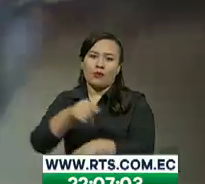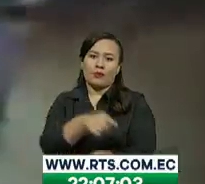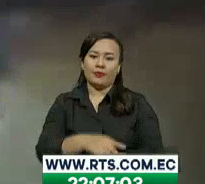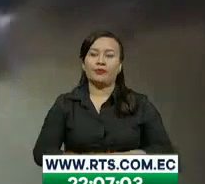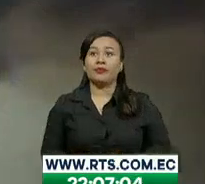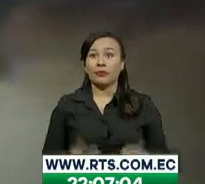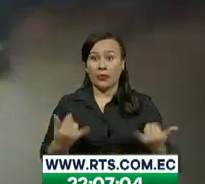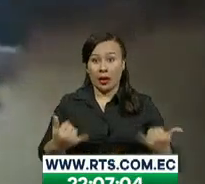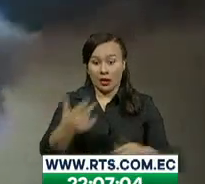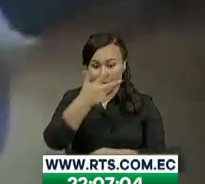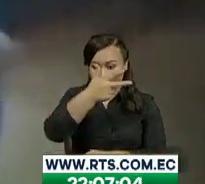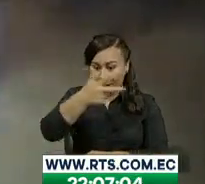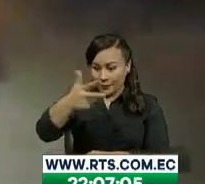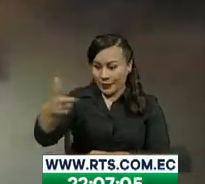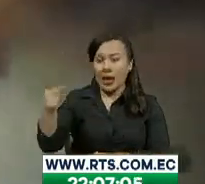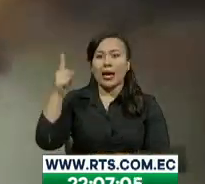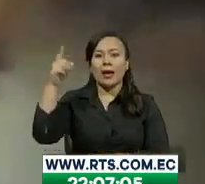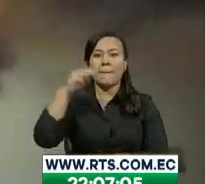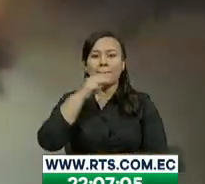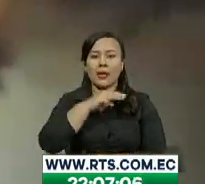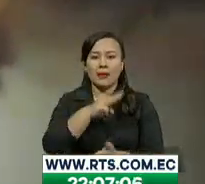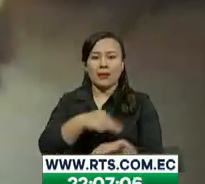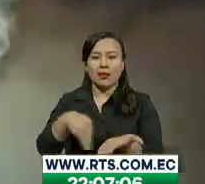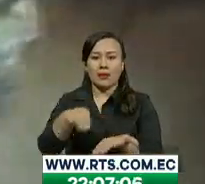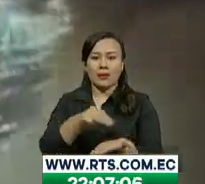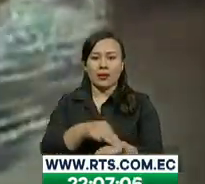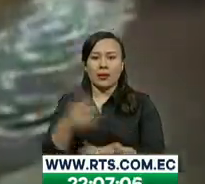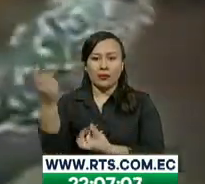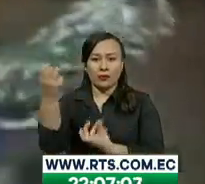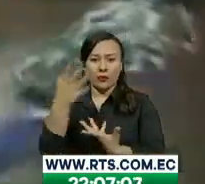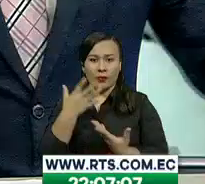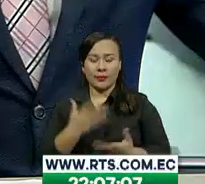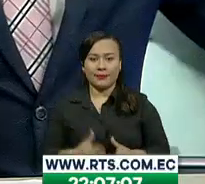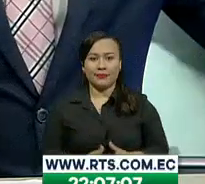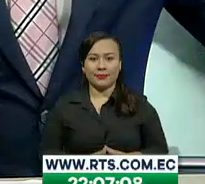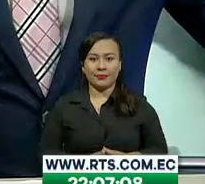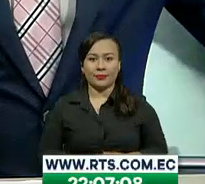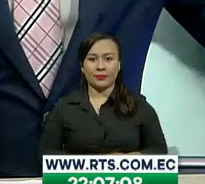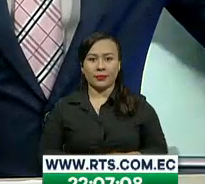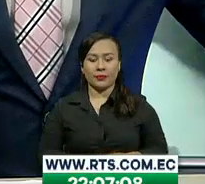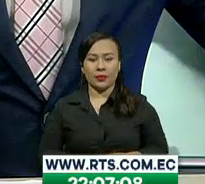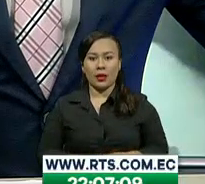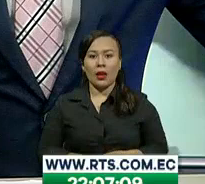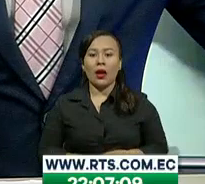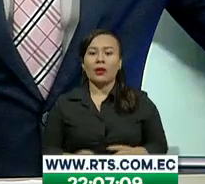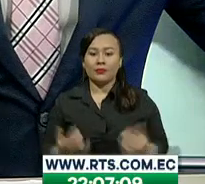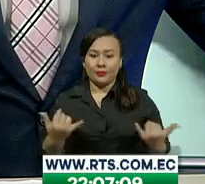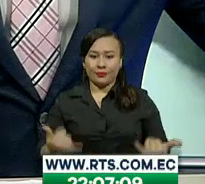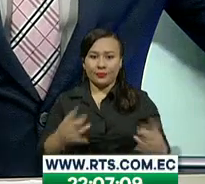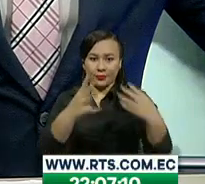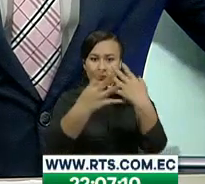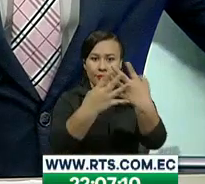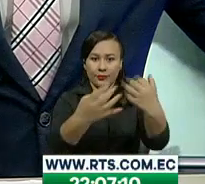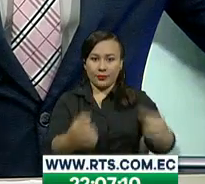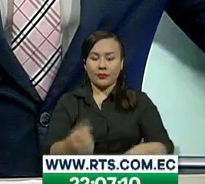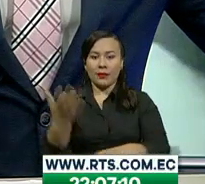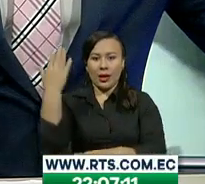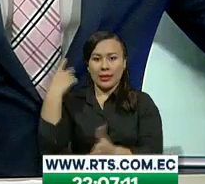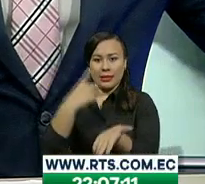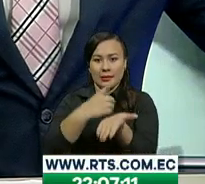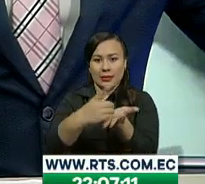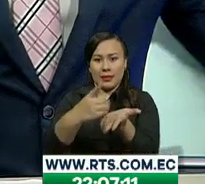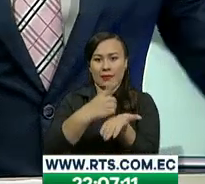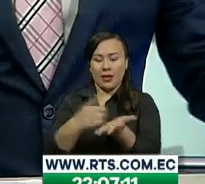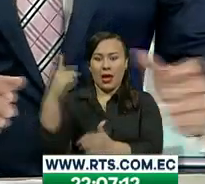Con cámaras, Eduardo García, desde la provincia de Manabí, informó Wendy Delgado. Capturan a los sujetos que hace pocas semanas